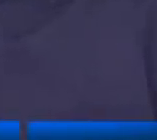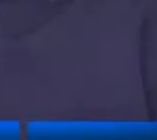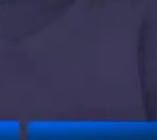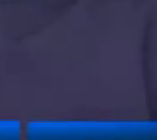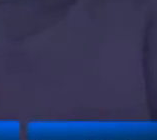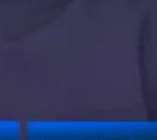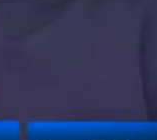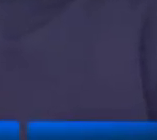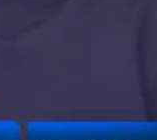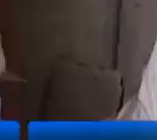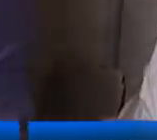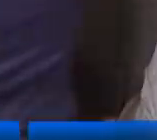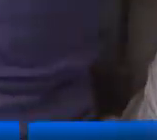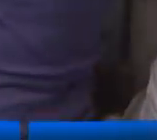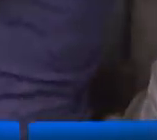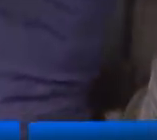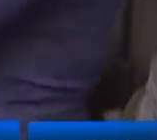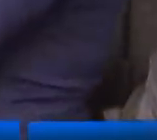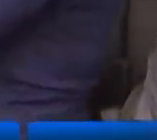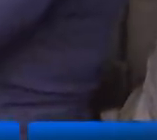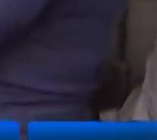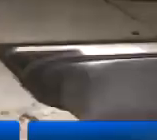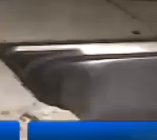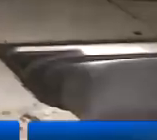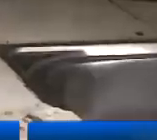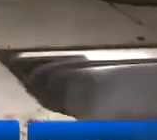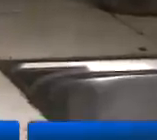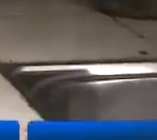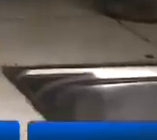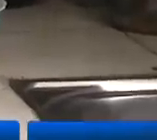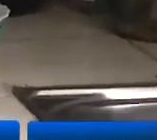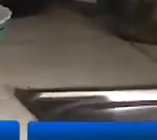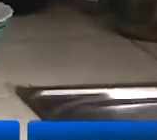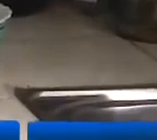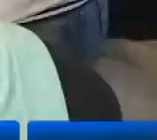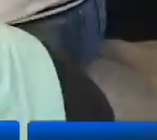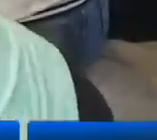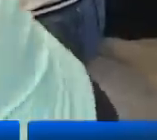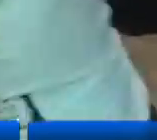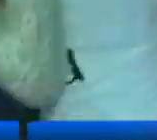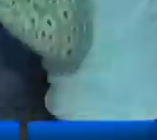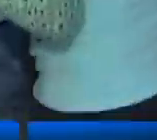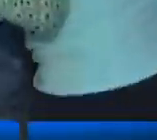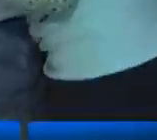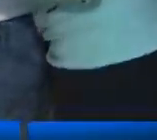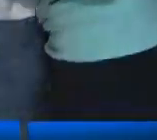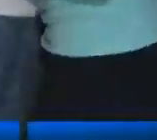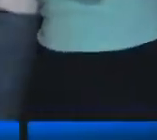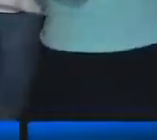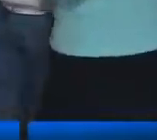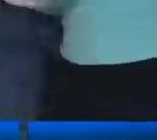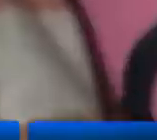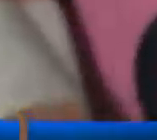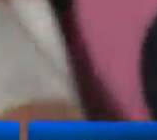niños de bienes. Con los pocos recursos que logra reunir esta mujer, ayuda también a su sobrina, a su hermana y a